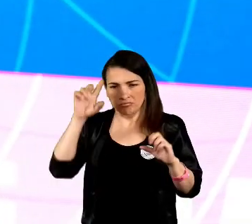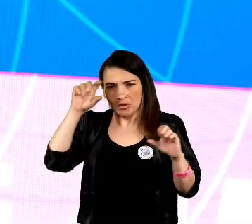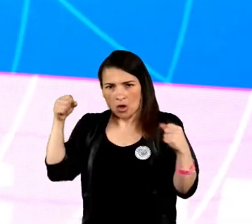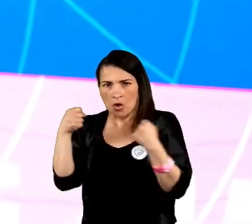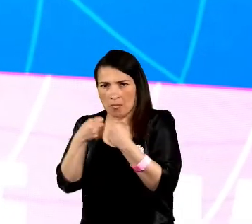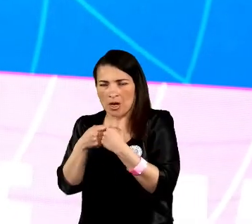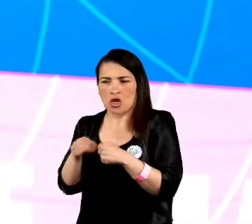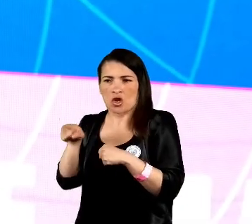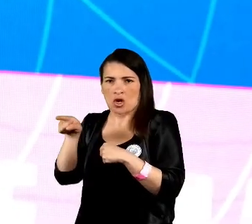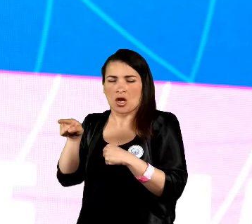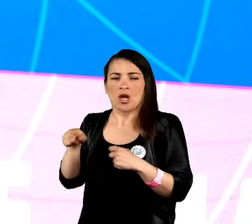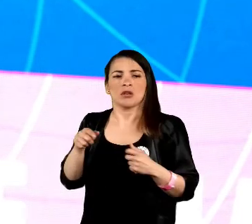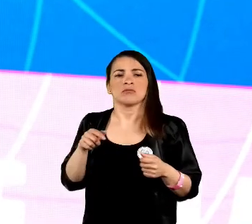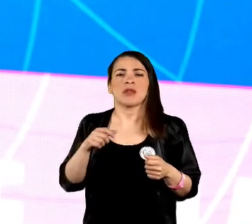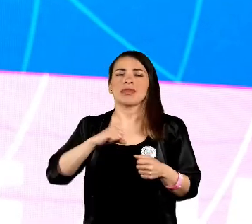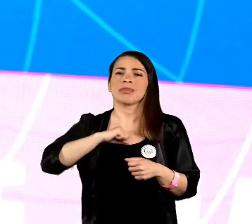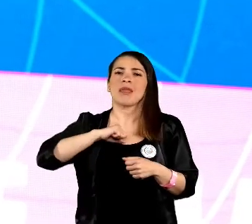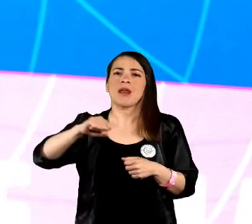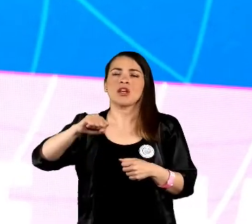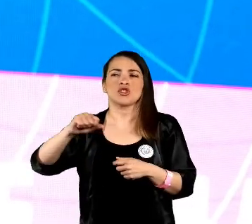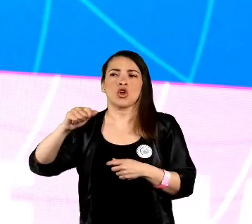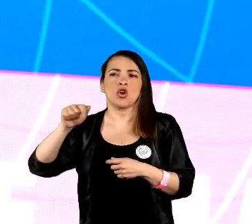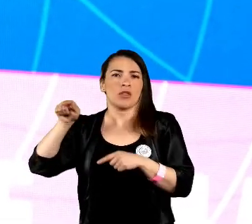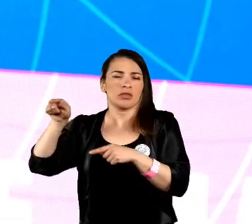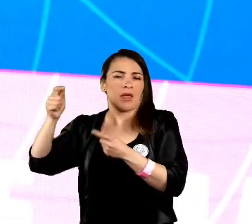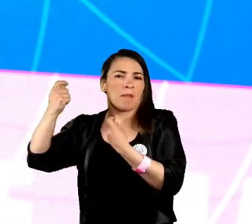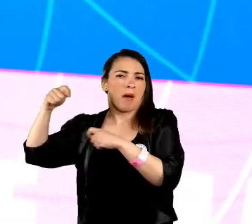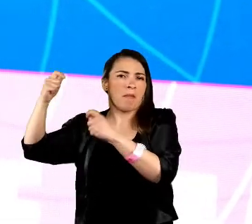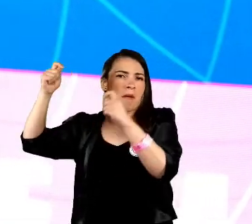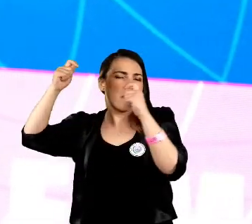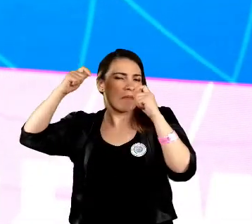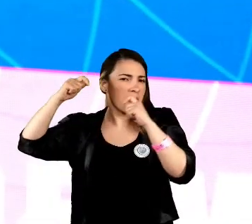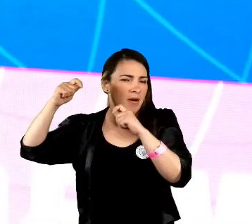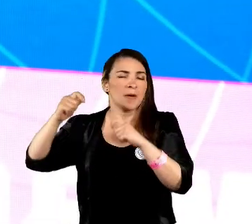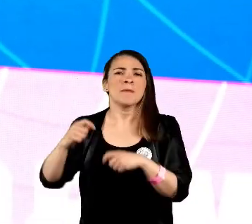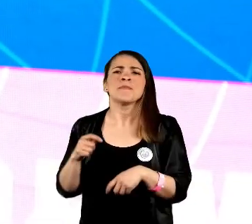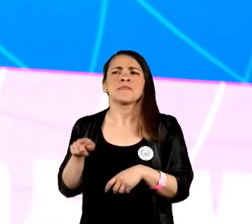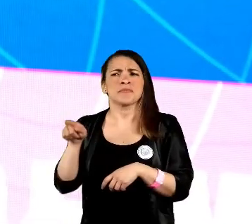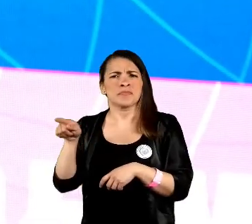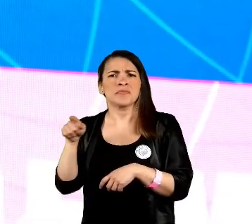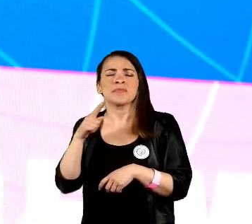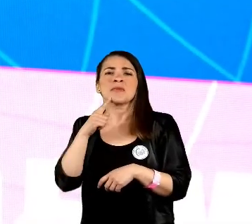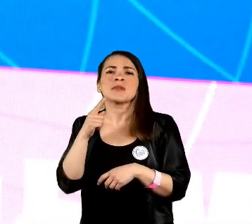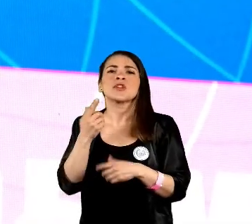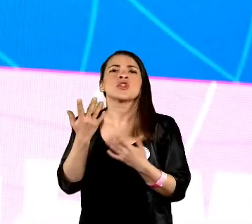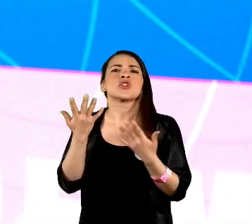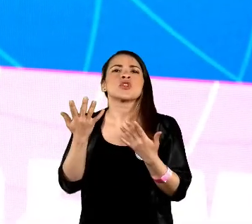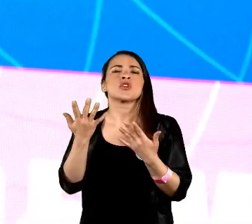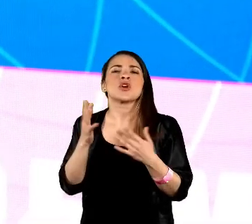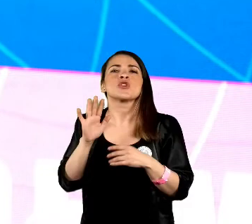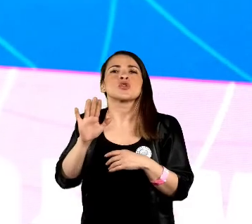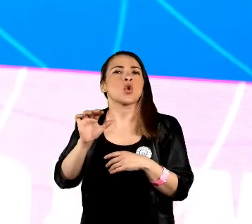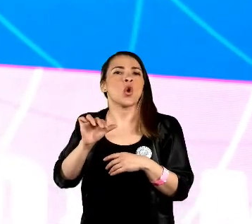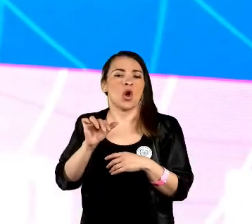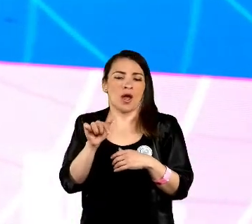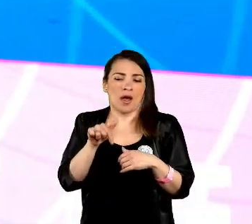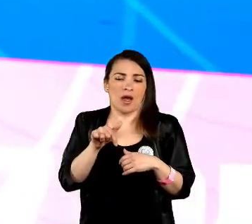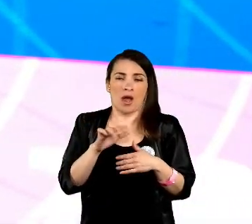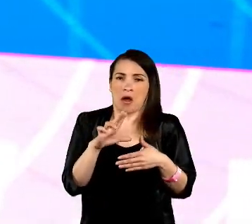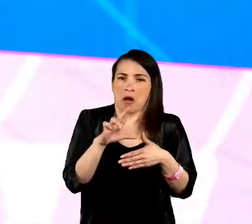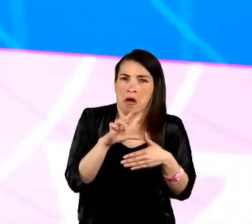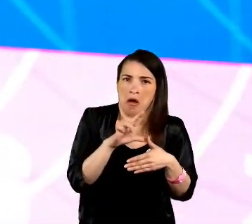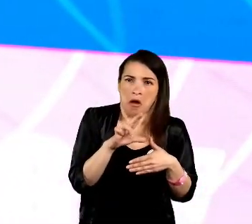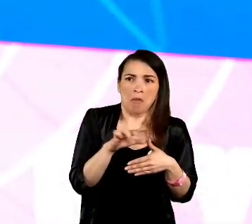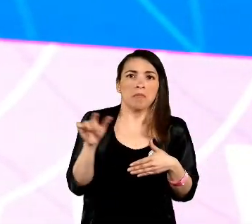juego en ciertas características Qué quiere decir hay publisher que te van a publicar el juego en Asia el otro en Europa el otro